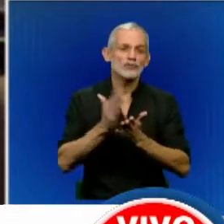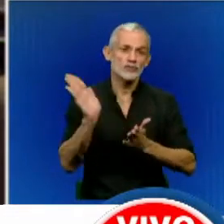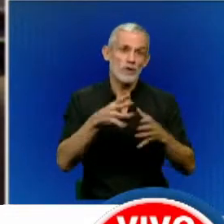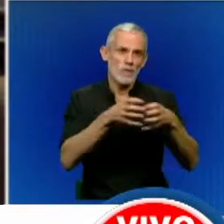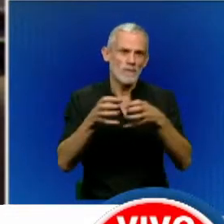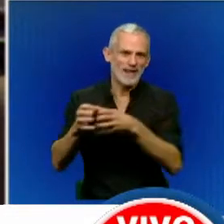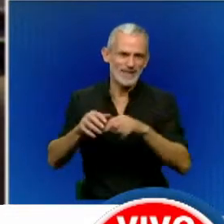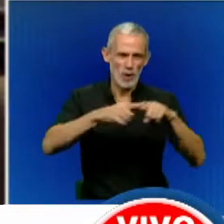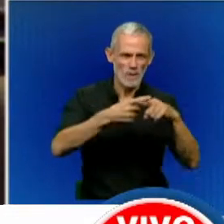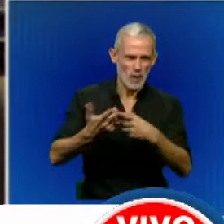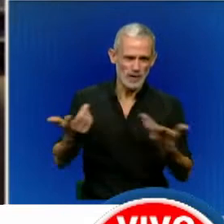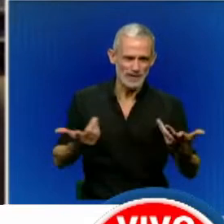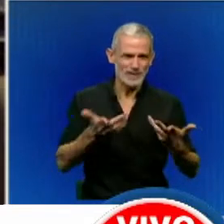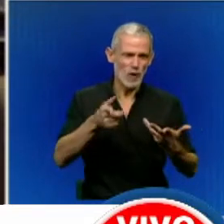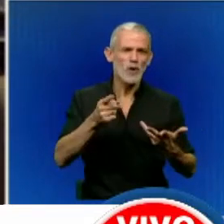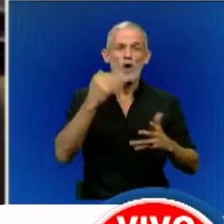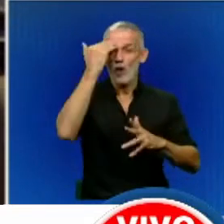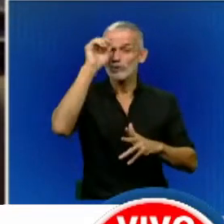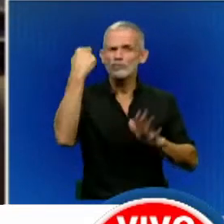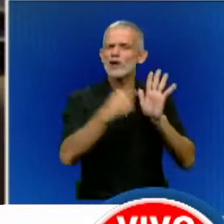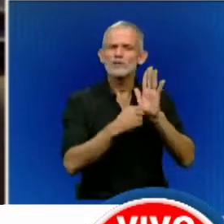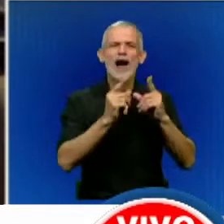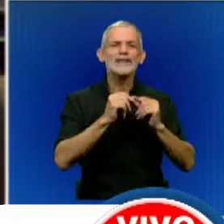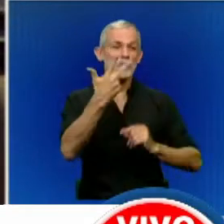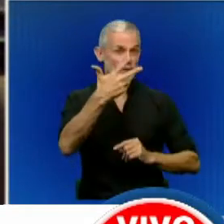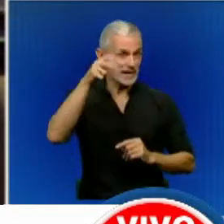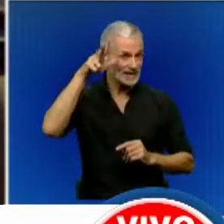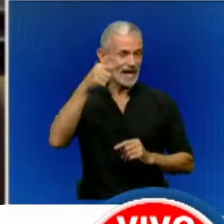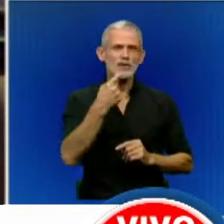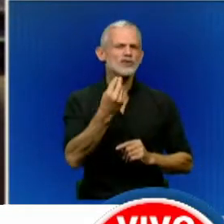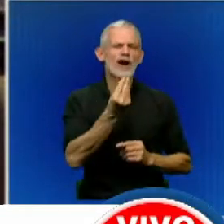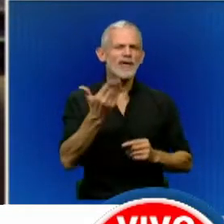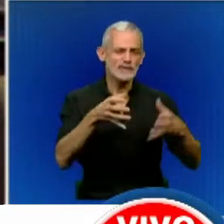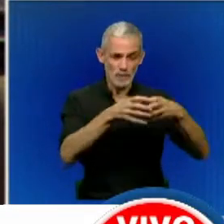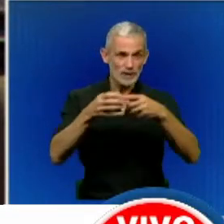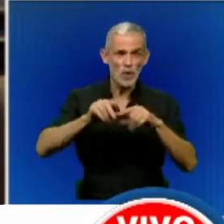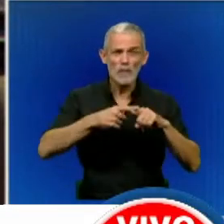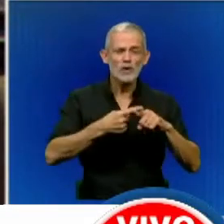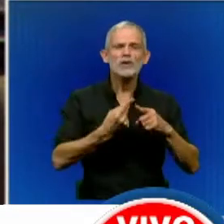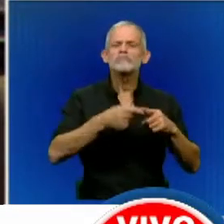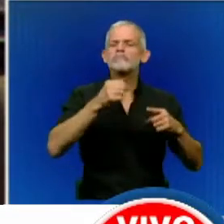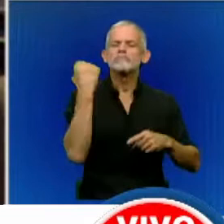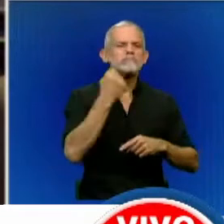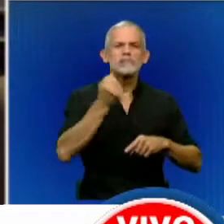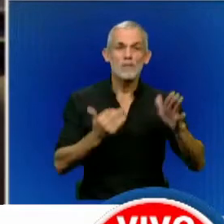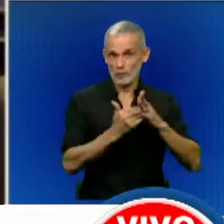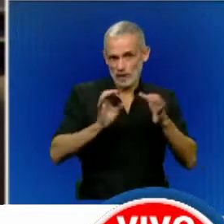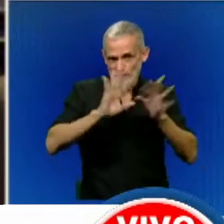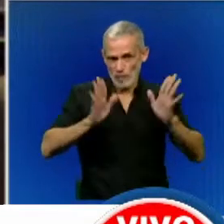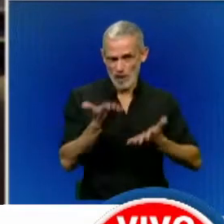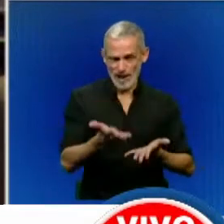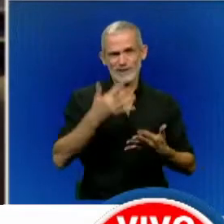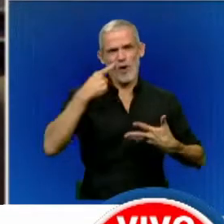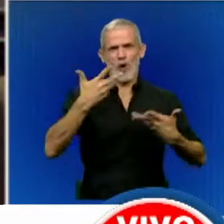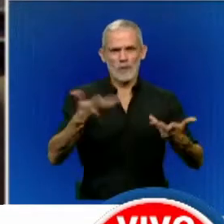partidos políticos, que como los califica la Constitución en el artículo 38, son instituciones esenciales de la democracia.